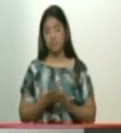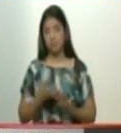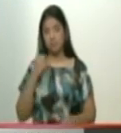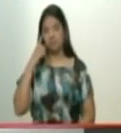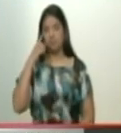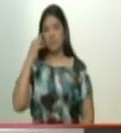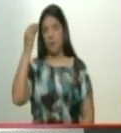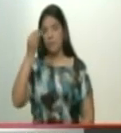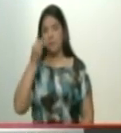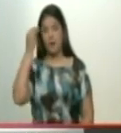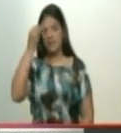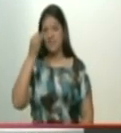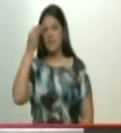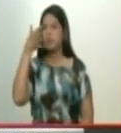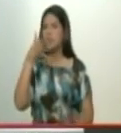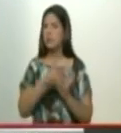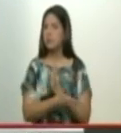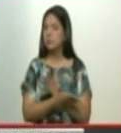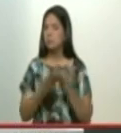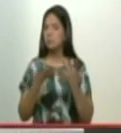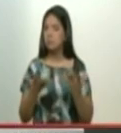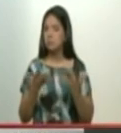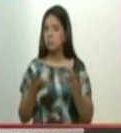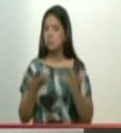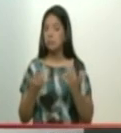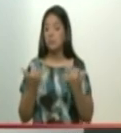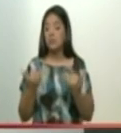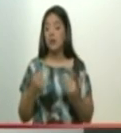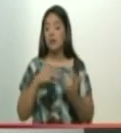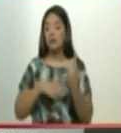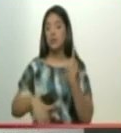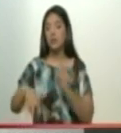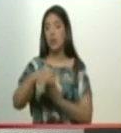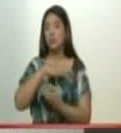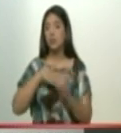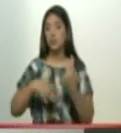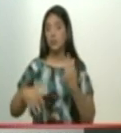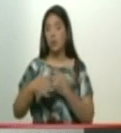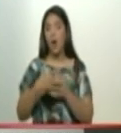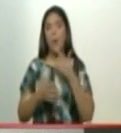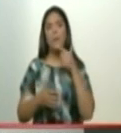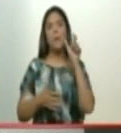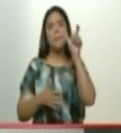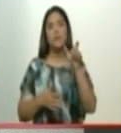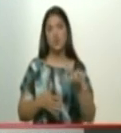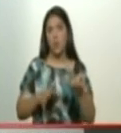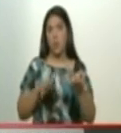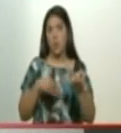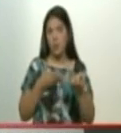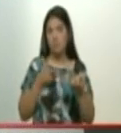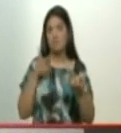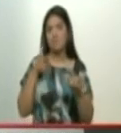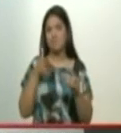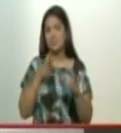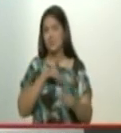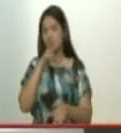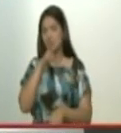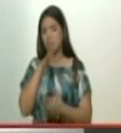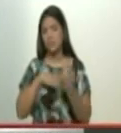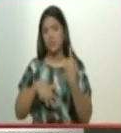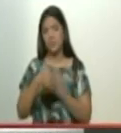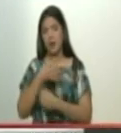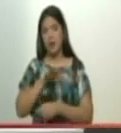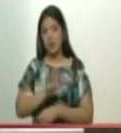pensar qué hubiese pasado en estos momentos cuando una persona que es capaz de cometer un delito de